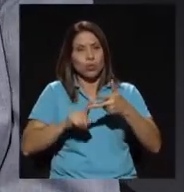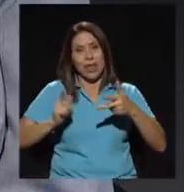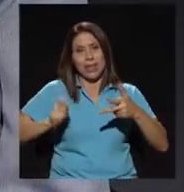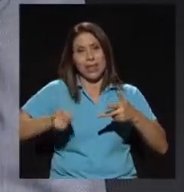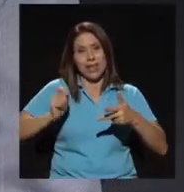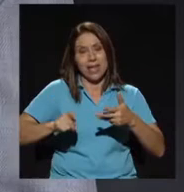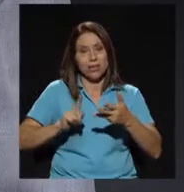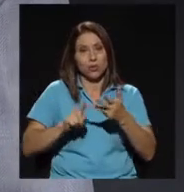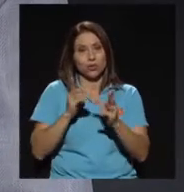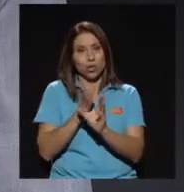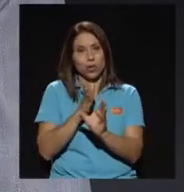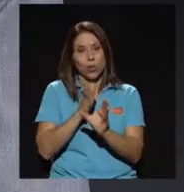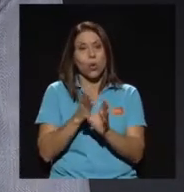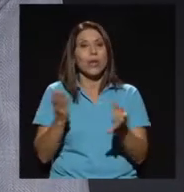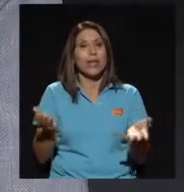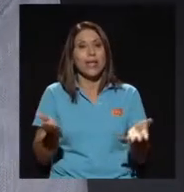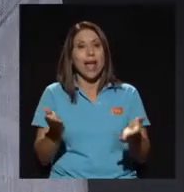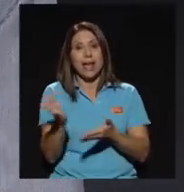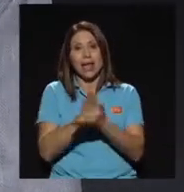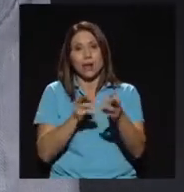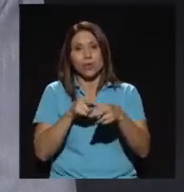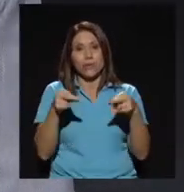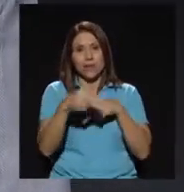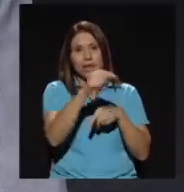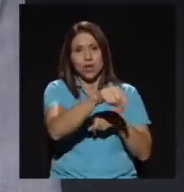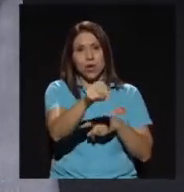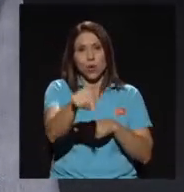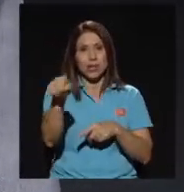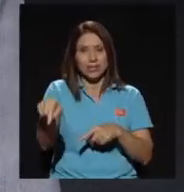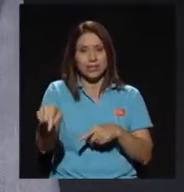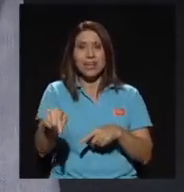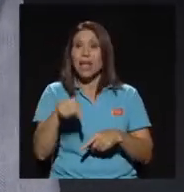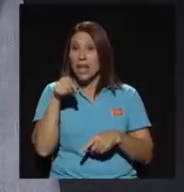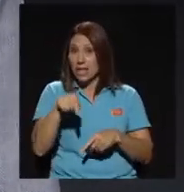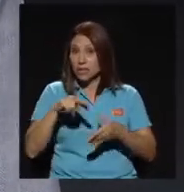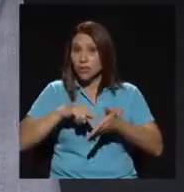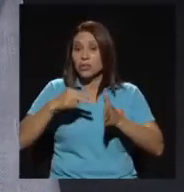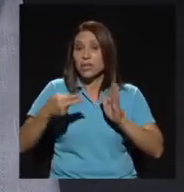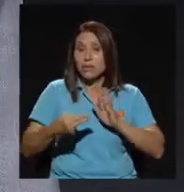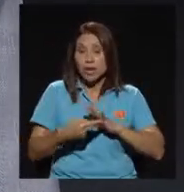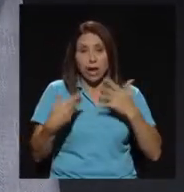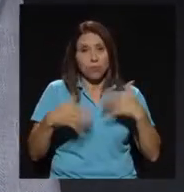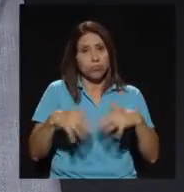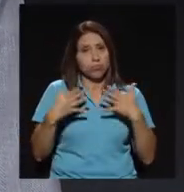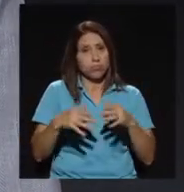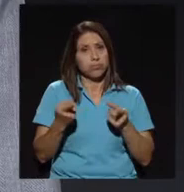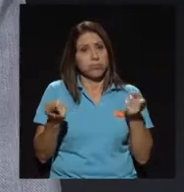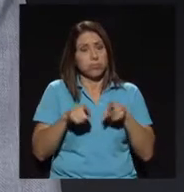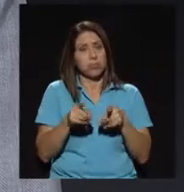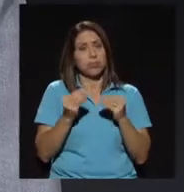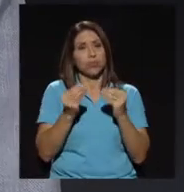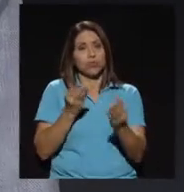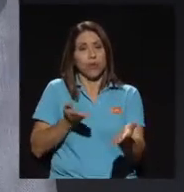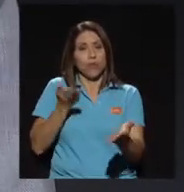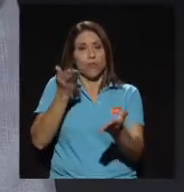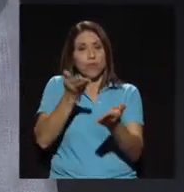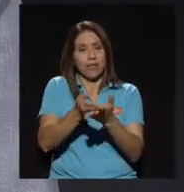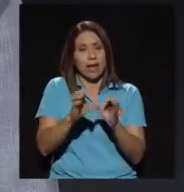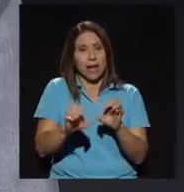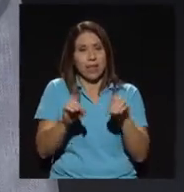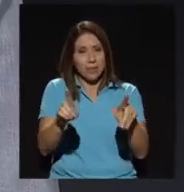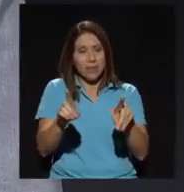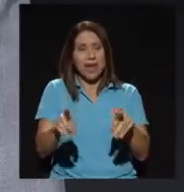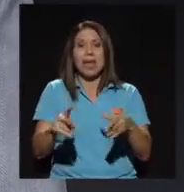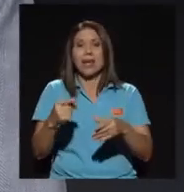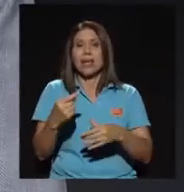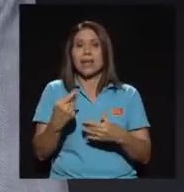derecho o psicología en algunas regiones. Eso domina bastante la oferta académica en las regiones. Digamos que hay como redundancia en el sentido